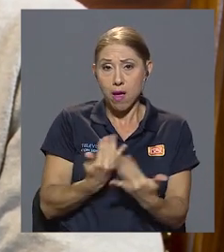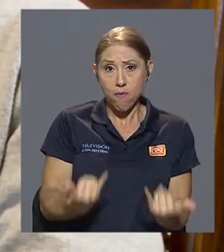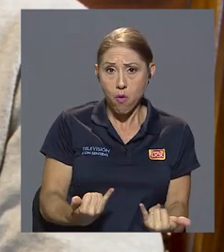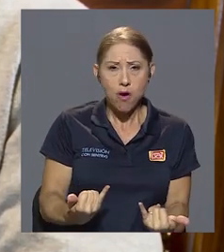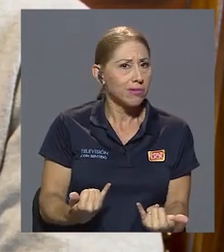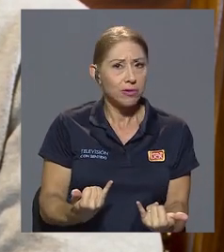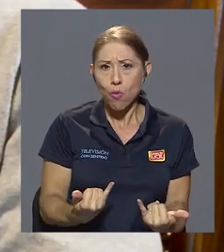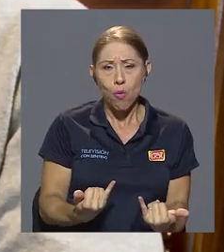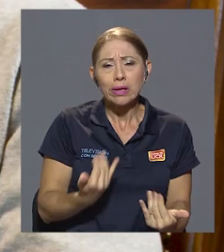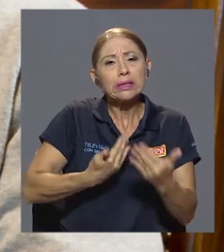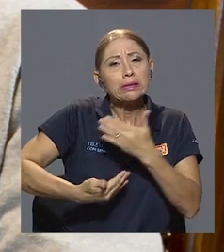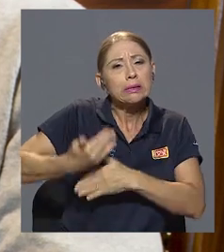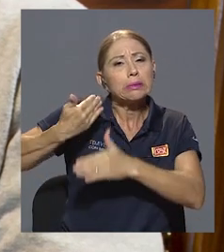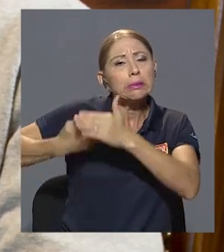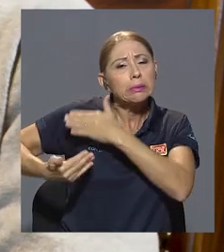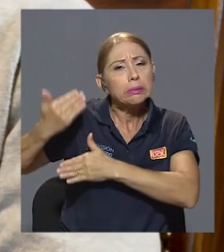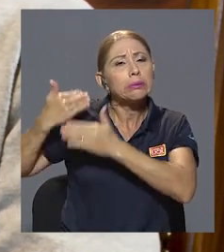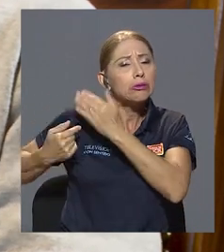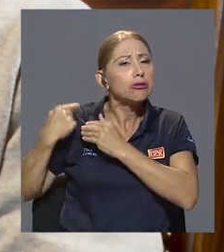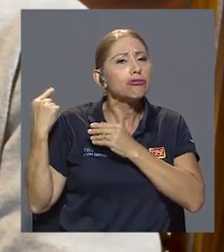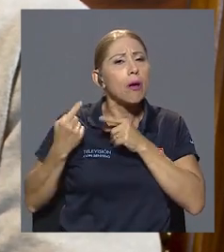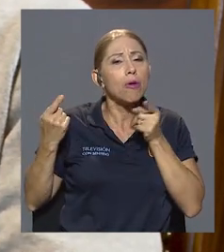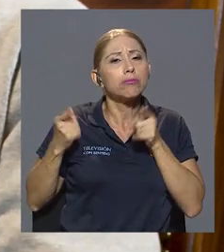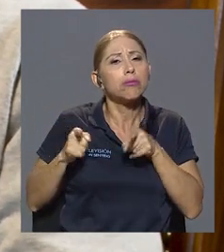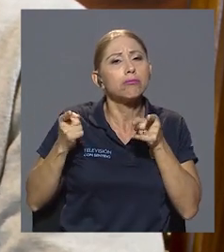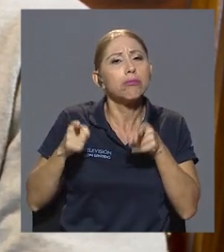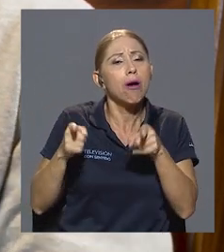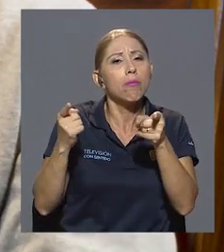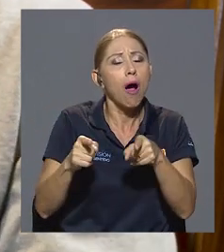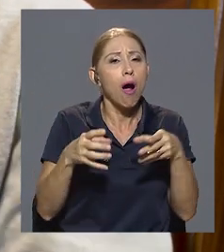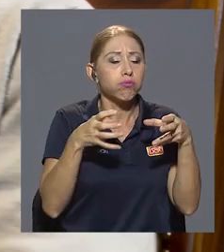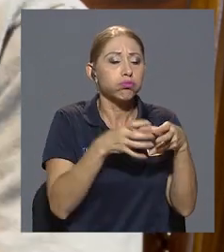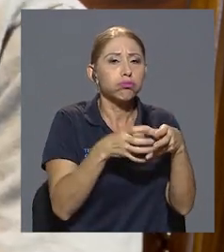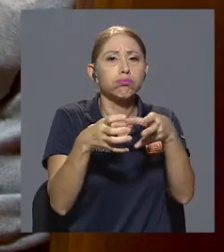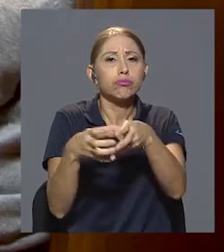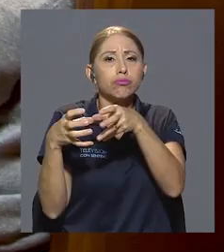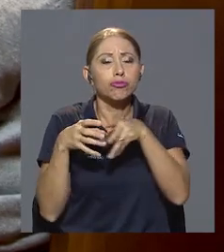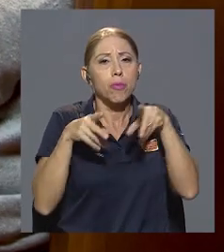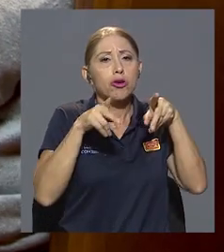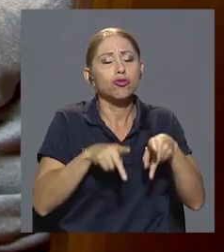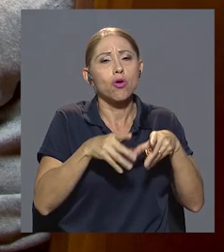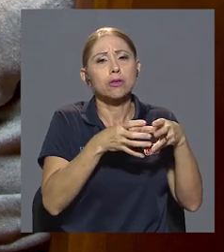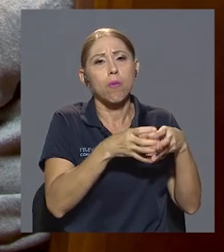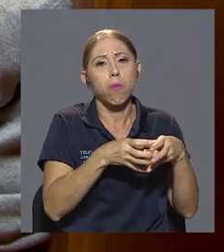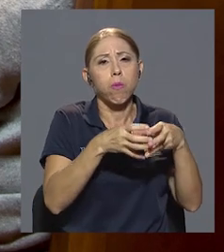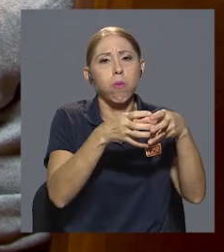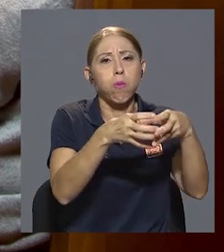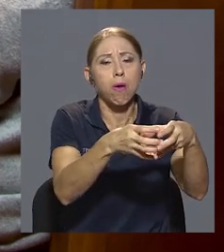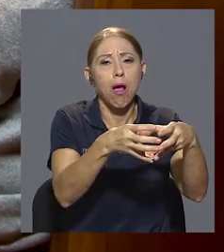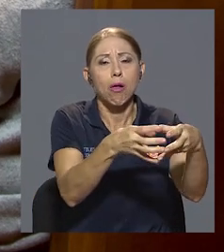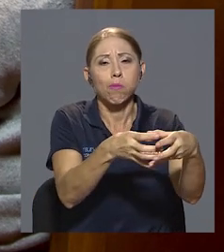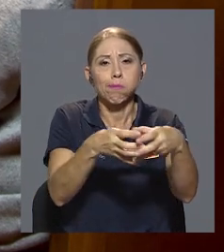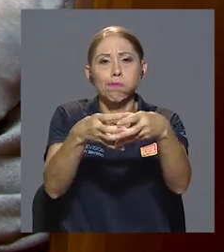a lo largo de la historia más bien la constante ha sido los desplazamientos de poblaciones